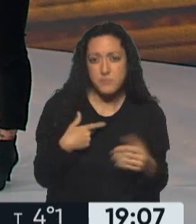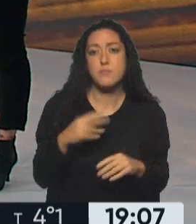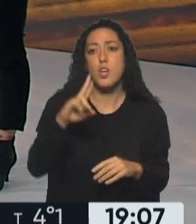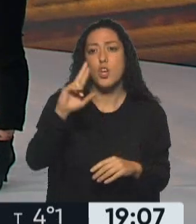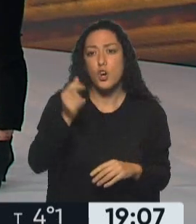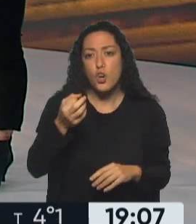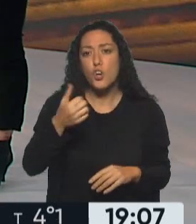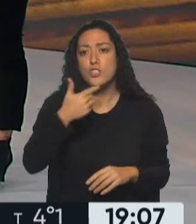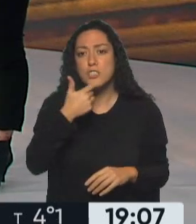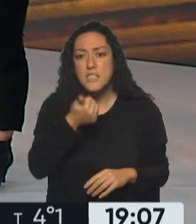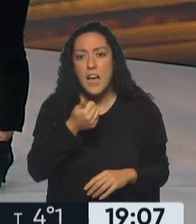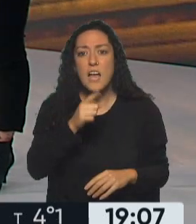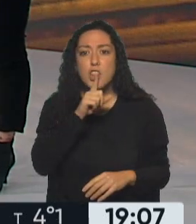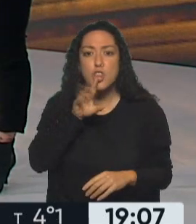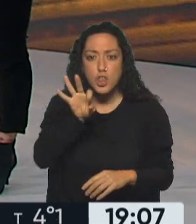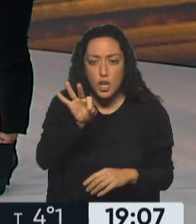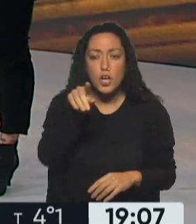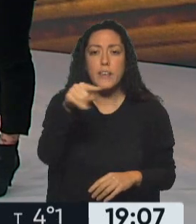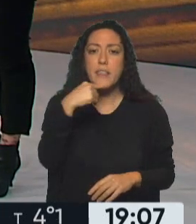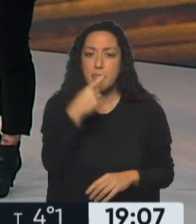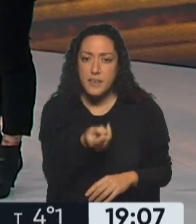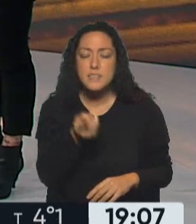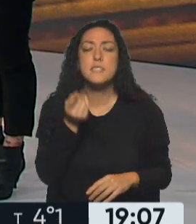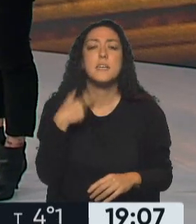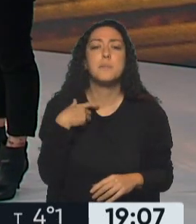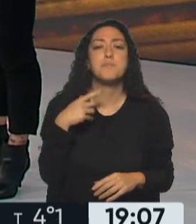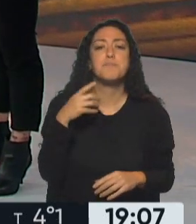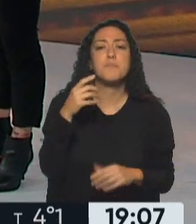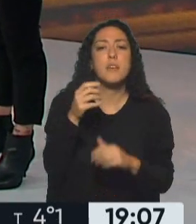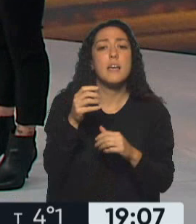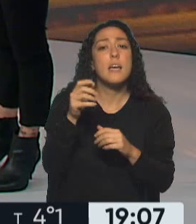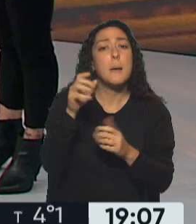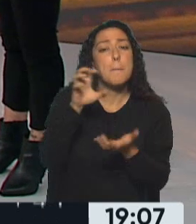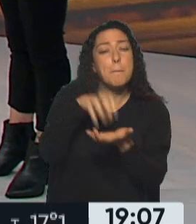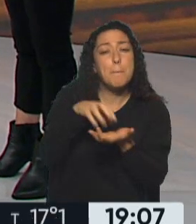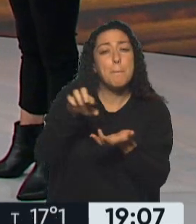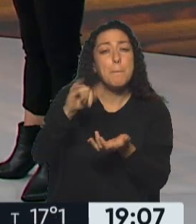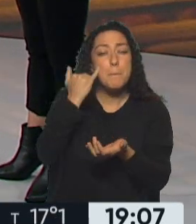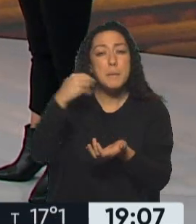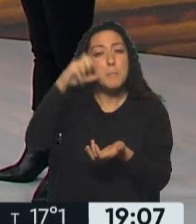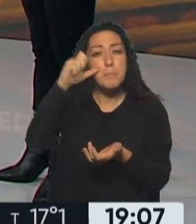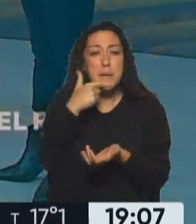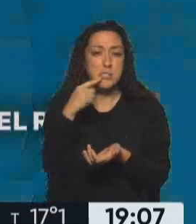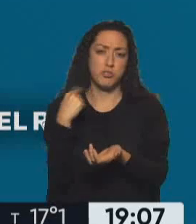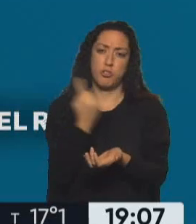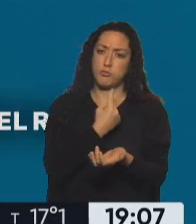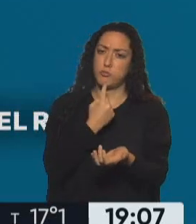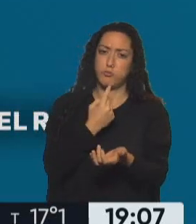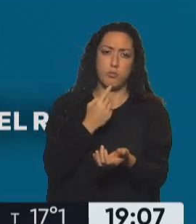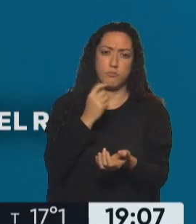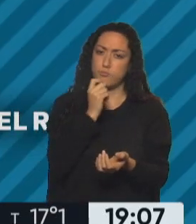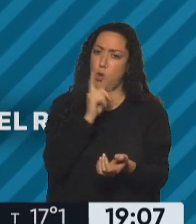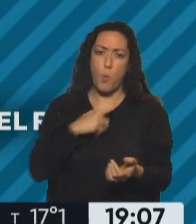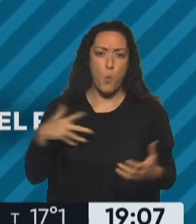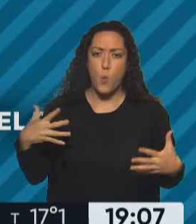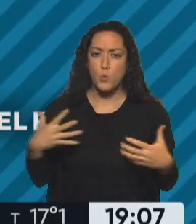Rosati, el titular de Industriales Pymes Argentinos, dice, las pymes industriales estamos enojados con la medida del Banco